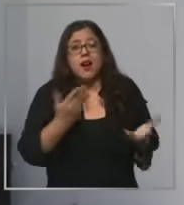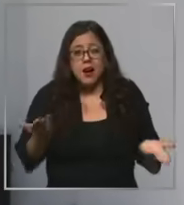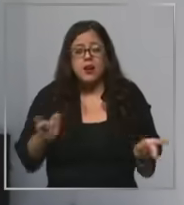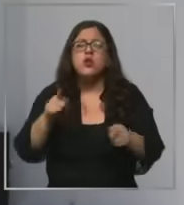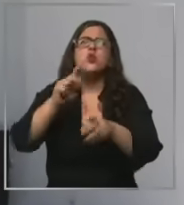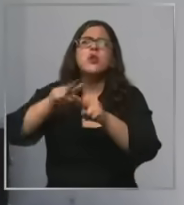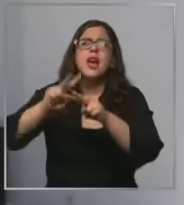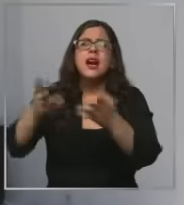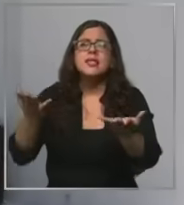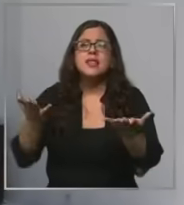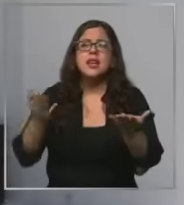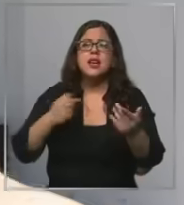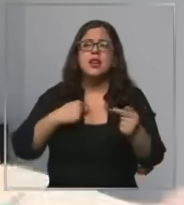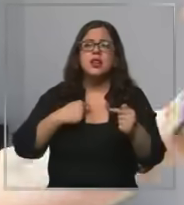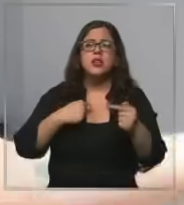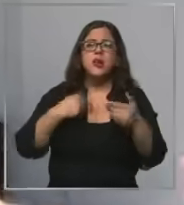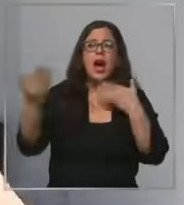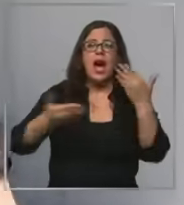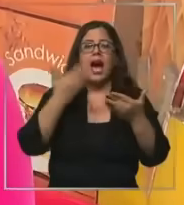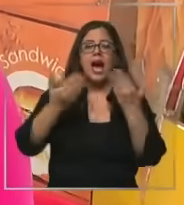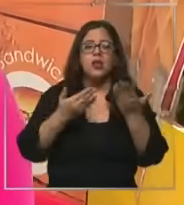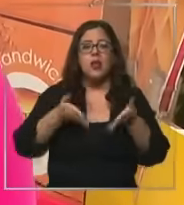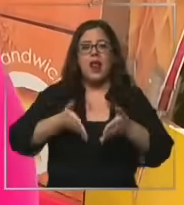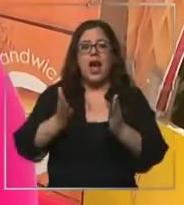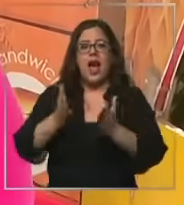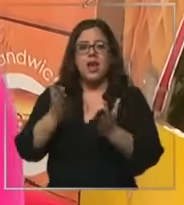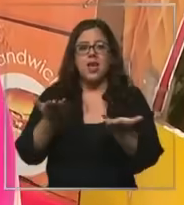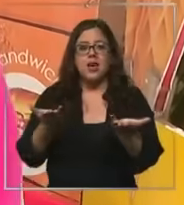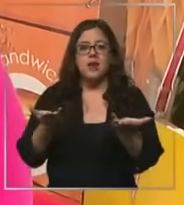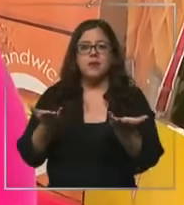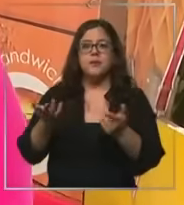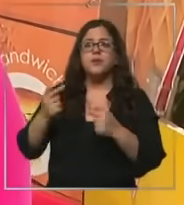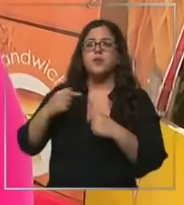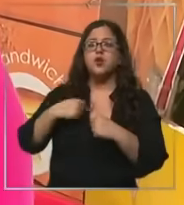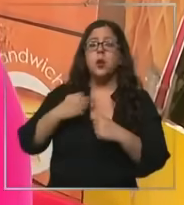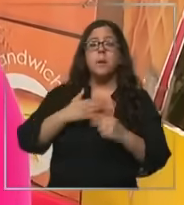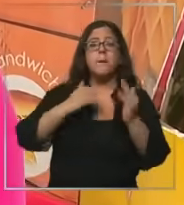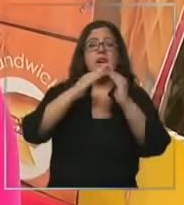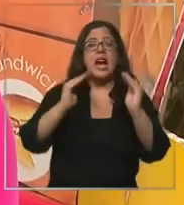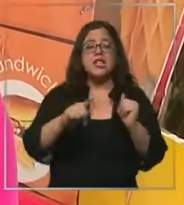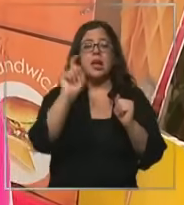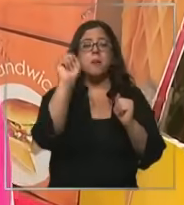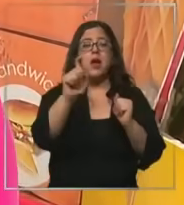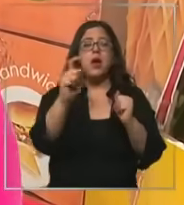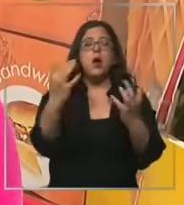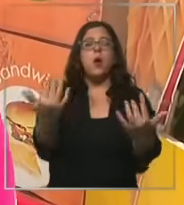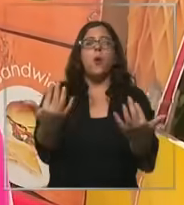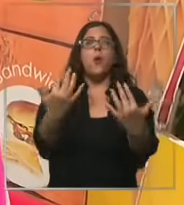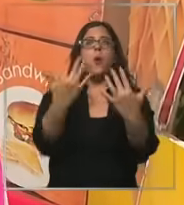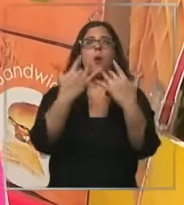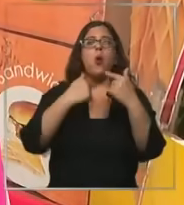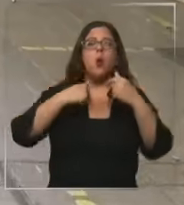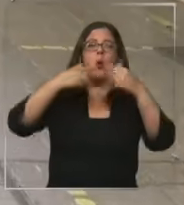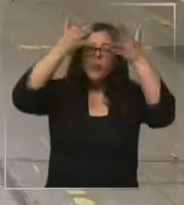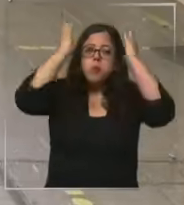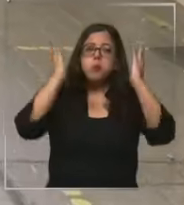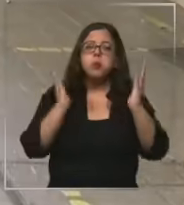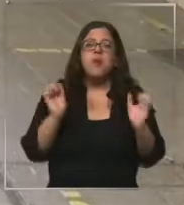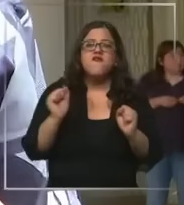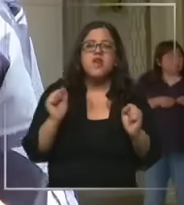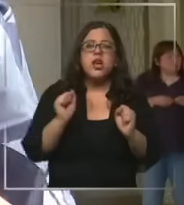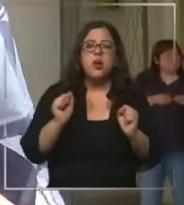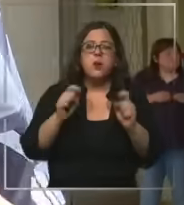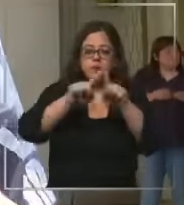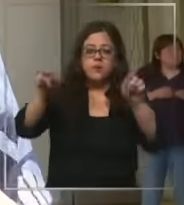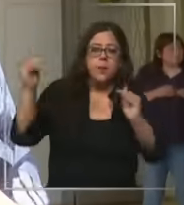qué trabajas? Canto de artista callejero. En mi casa prendo el ventilador o me ducho con agüita helada. En la